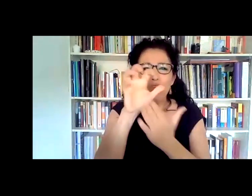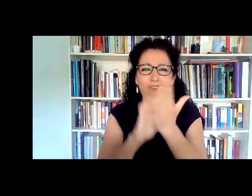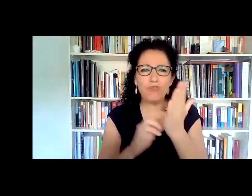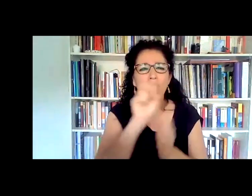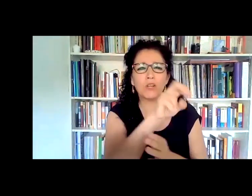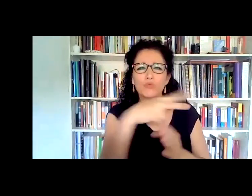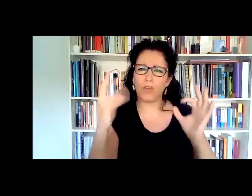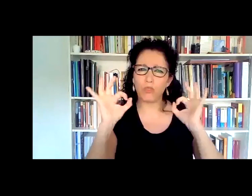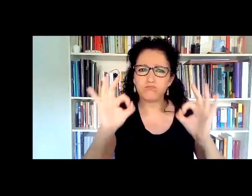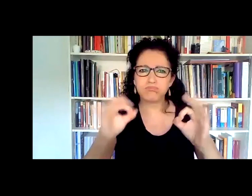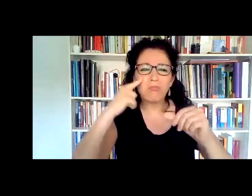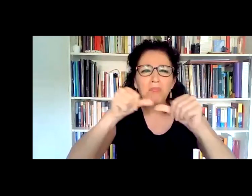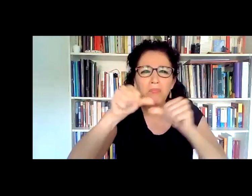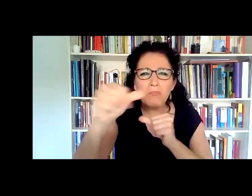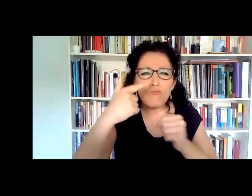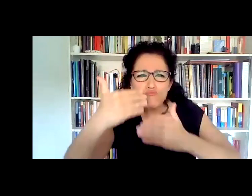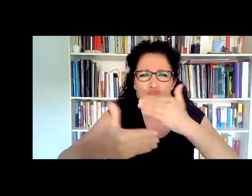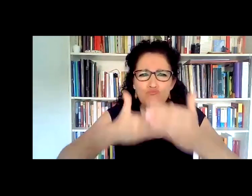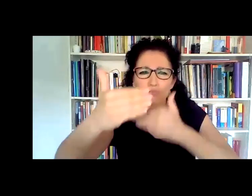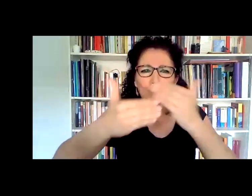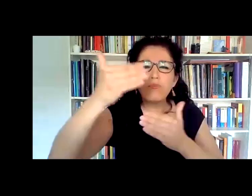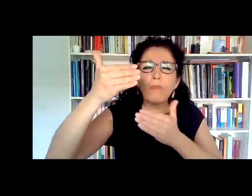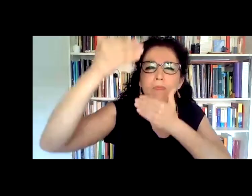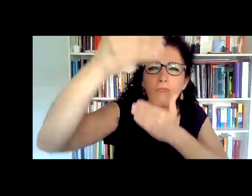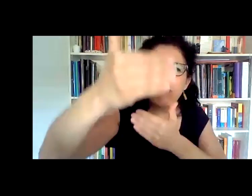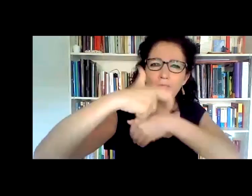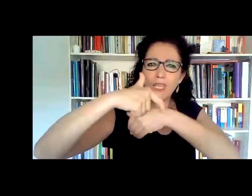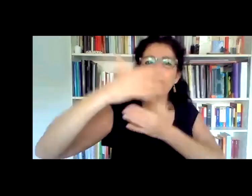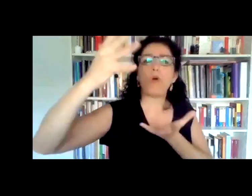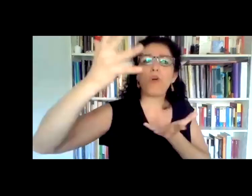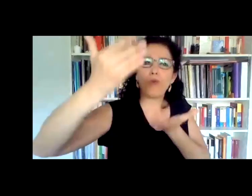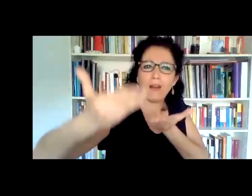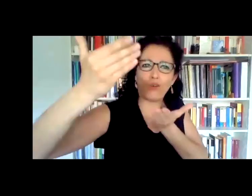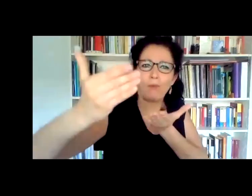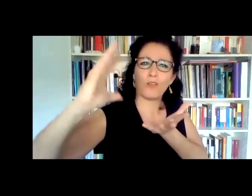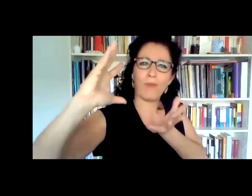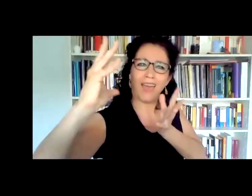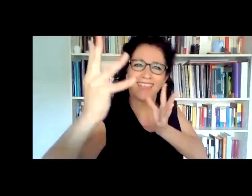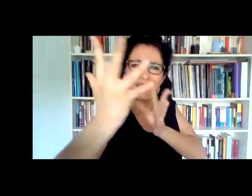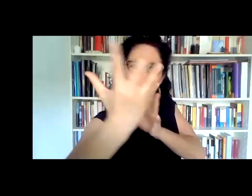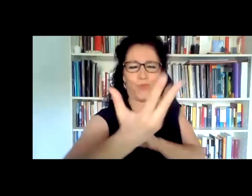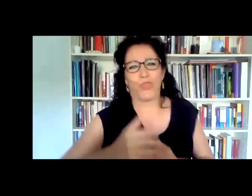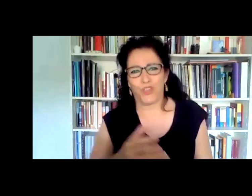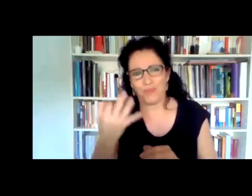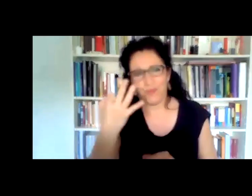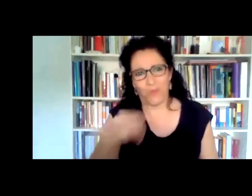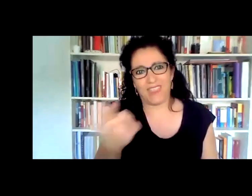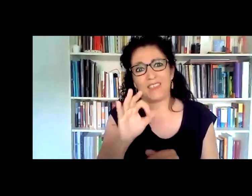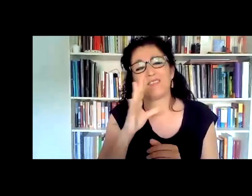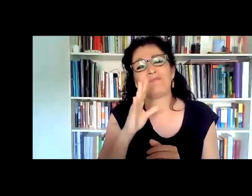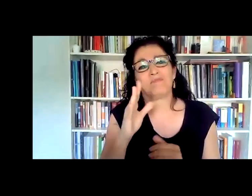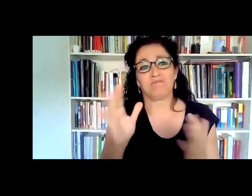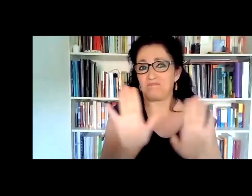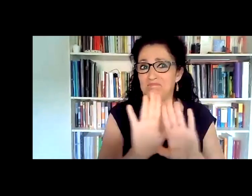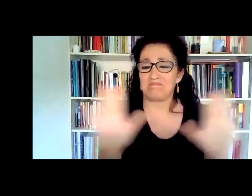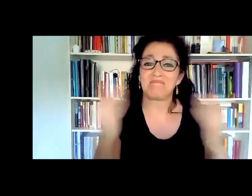y gracias a esta escala de vitalidad podremos en el tiempo ir comparando y valorando los avances y la